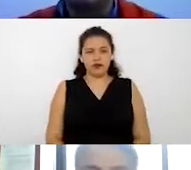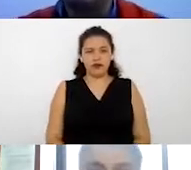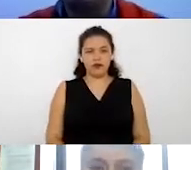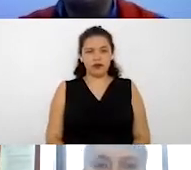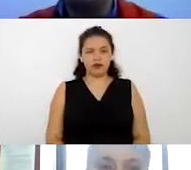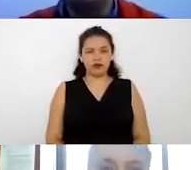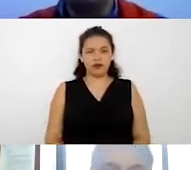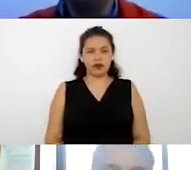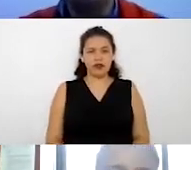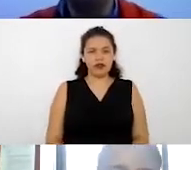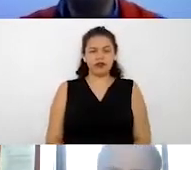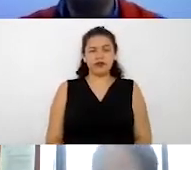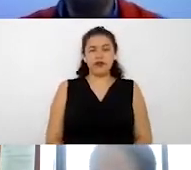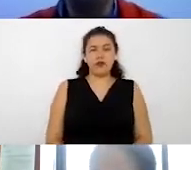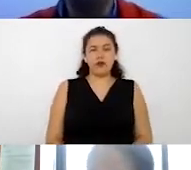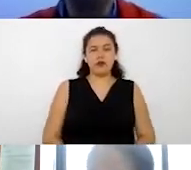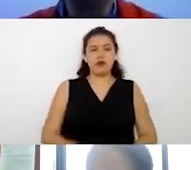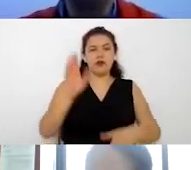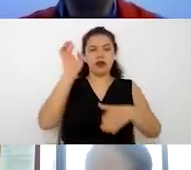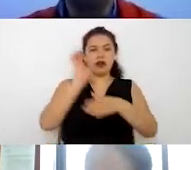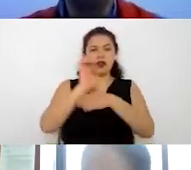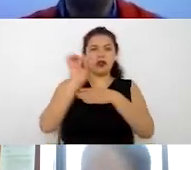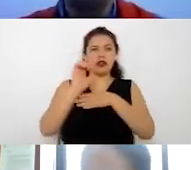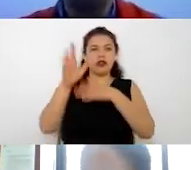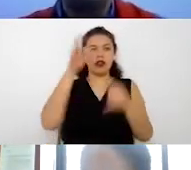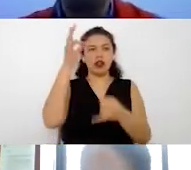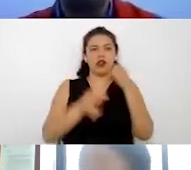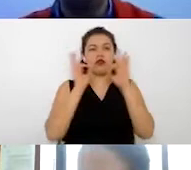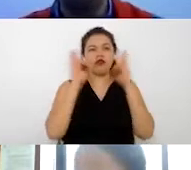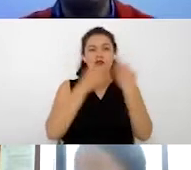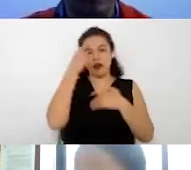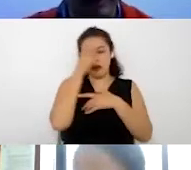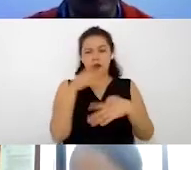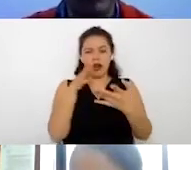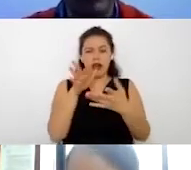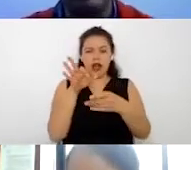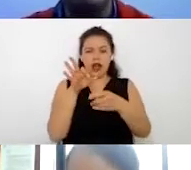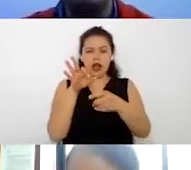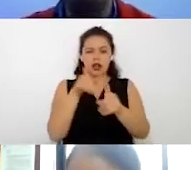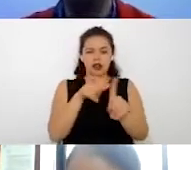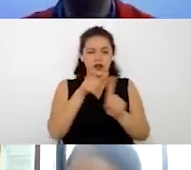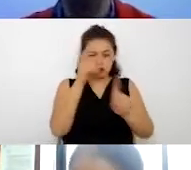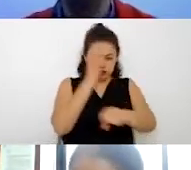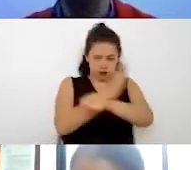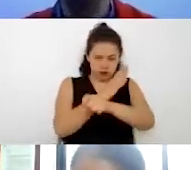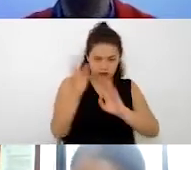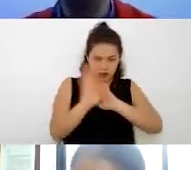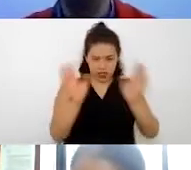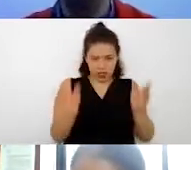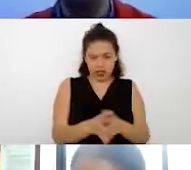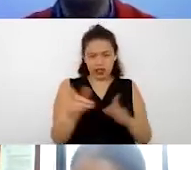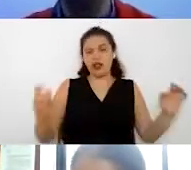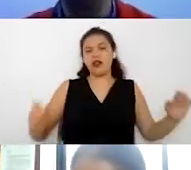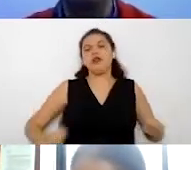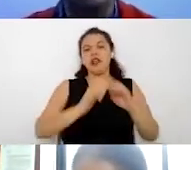Entonces, les repito, ese será nuestro último método de contención. Ya es una emergencia, como bien lo mencionan, que se aplica principalmente cuando ya